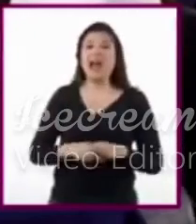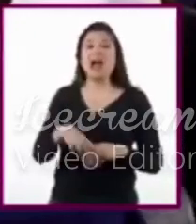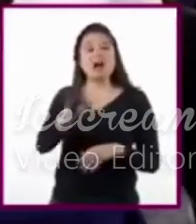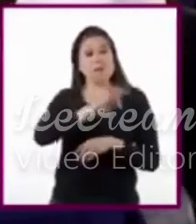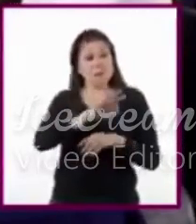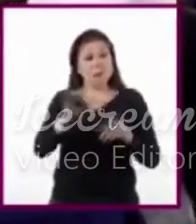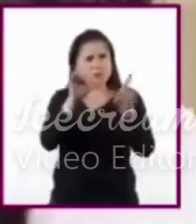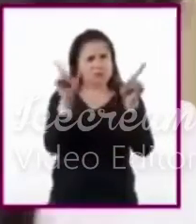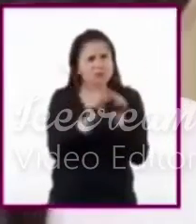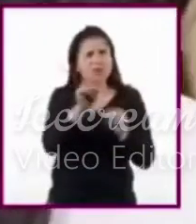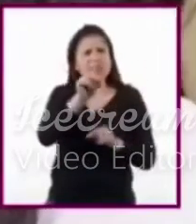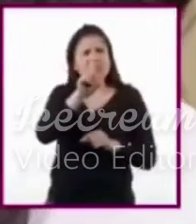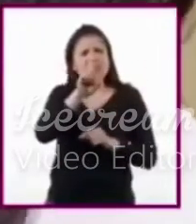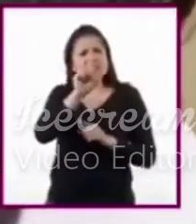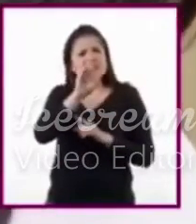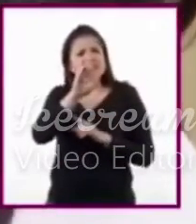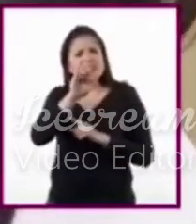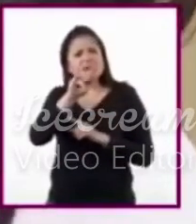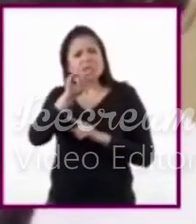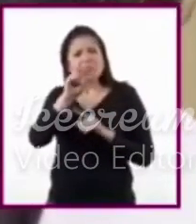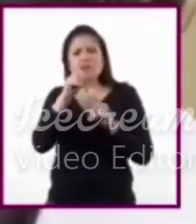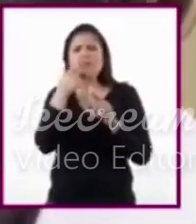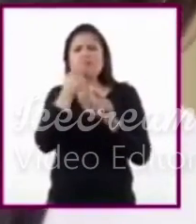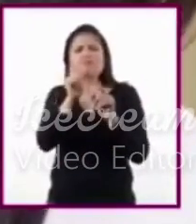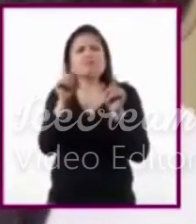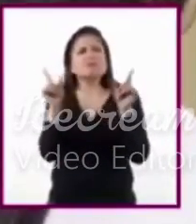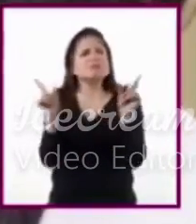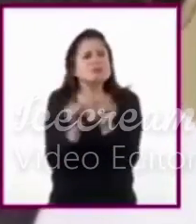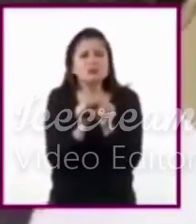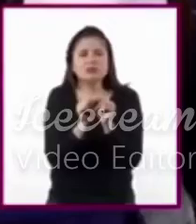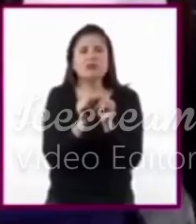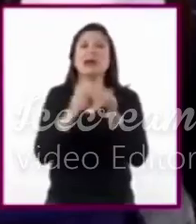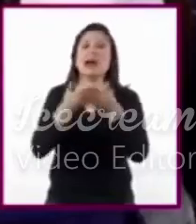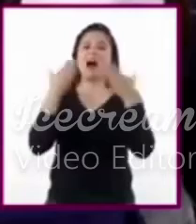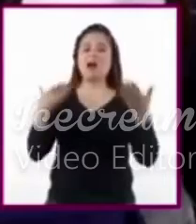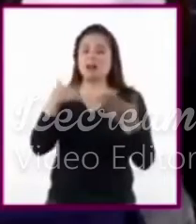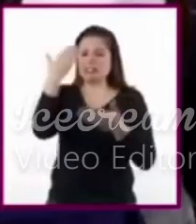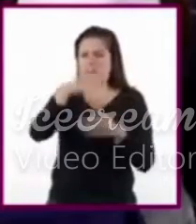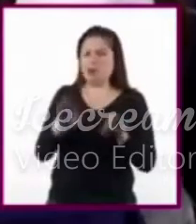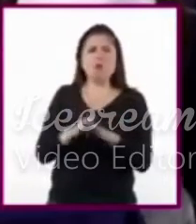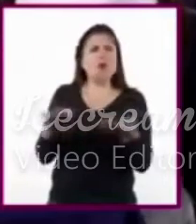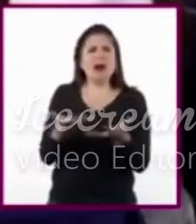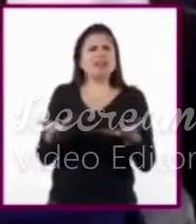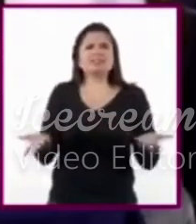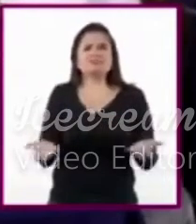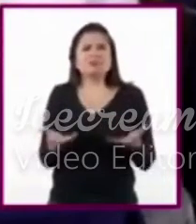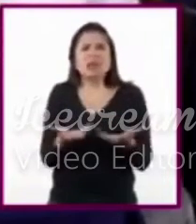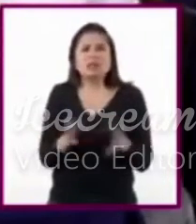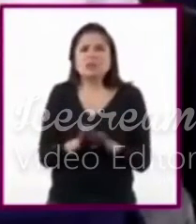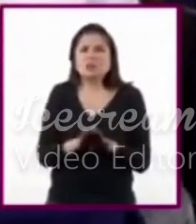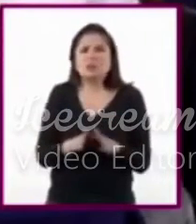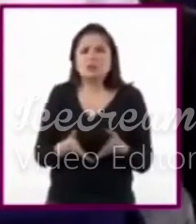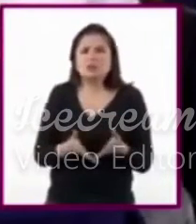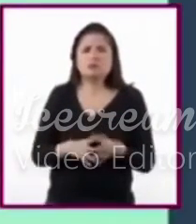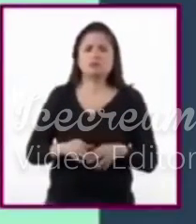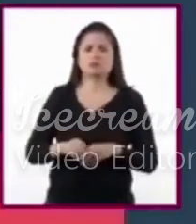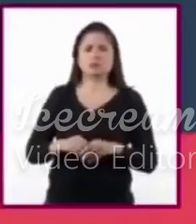resumen descriptivo. Sí, ahora nos falta saber cómo elaborarlos. Busquemos cómo hacerlo.